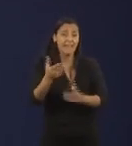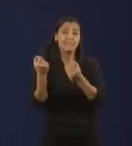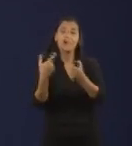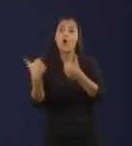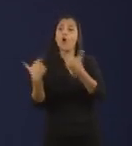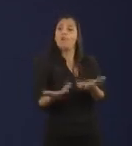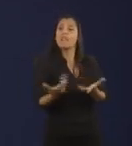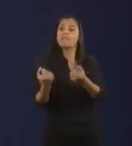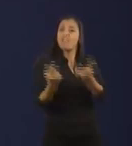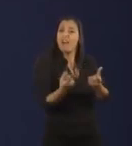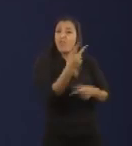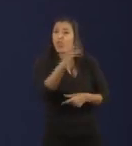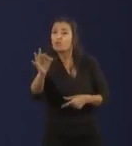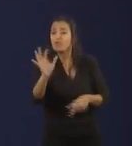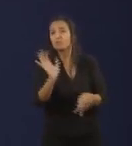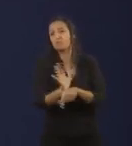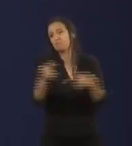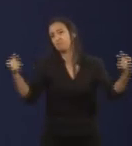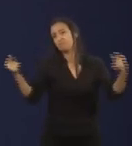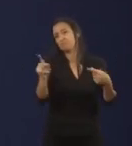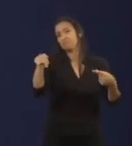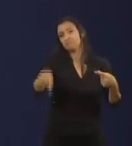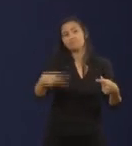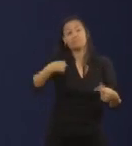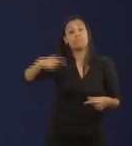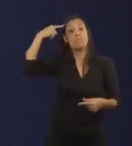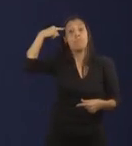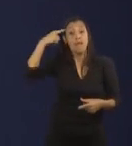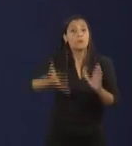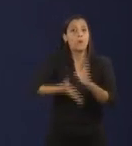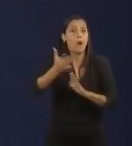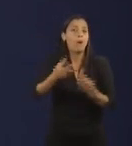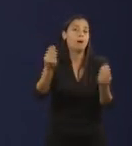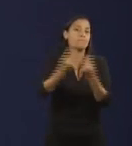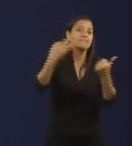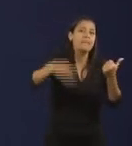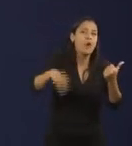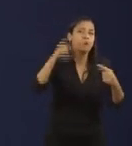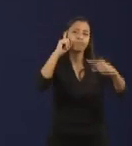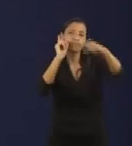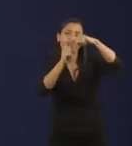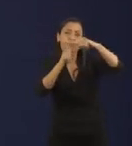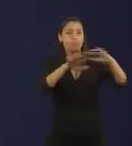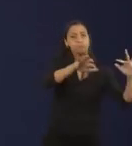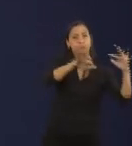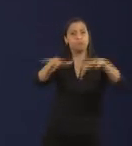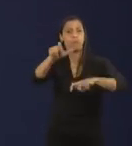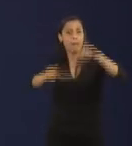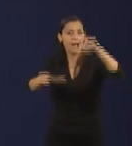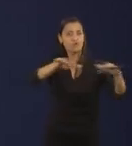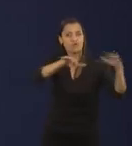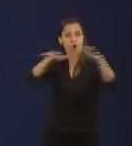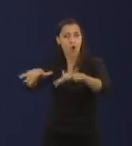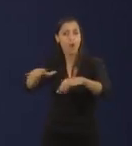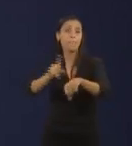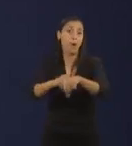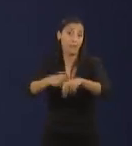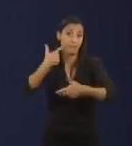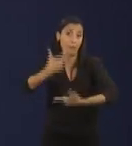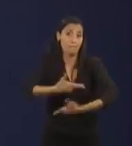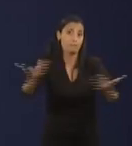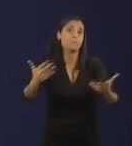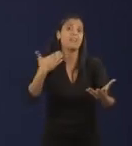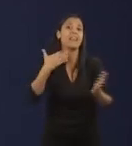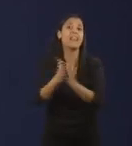ante un evento masivo como se esperaba ante la la la entrega la presentación Perdón del libro por parte del